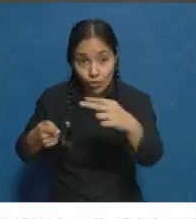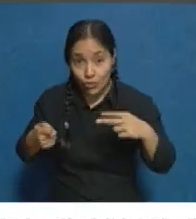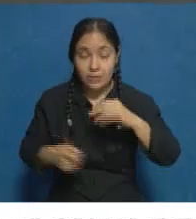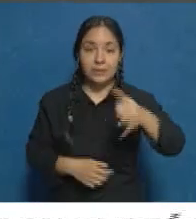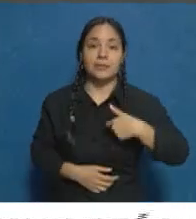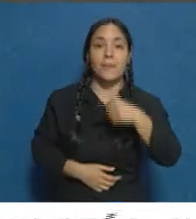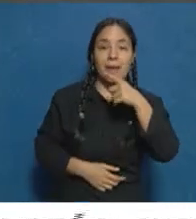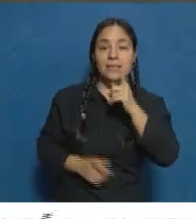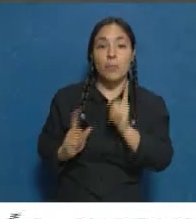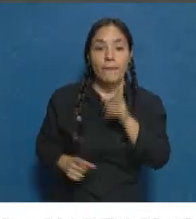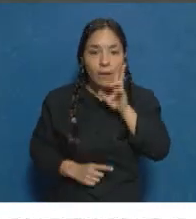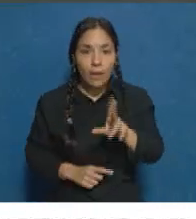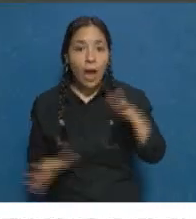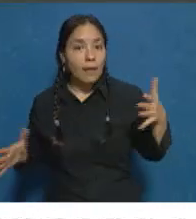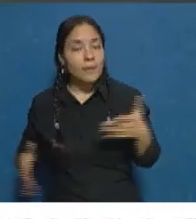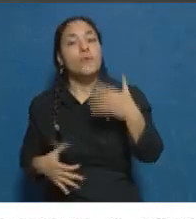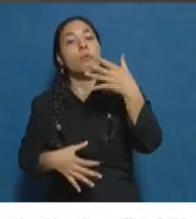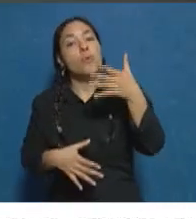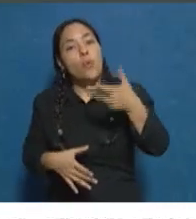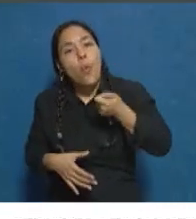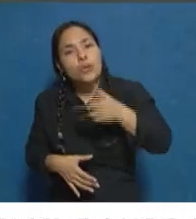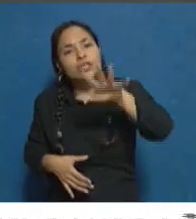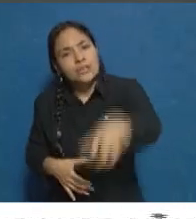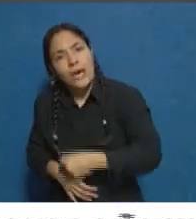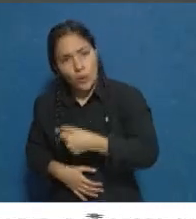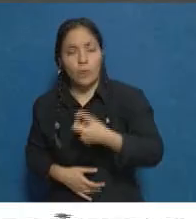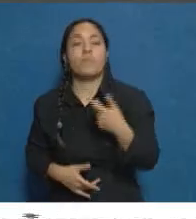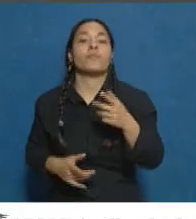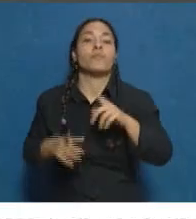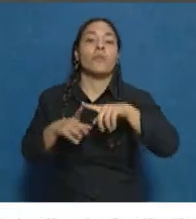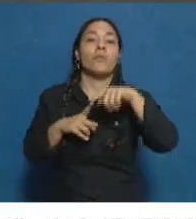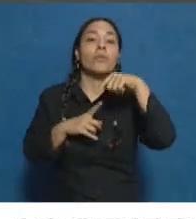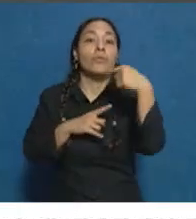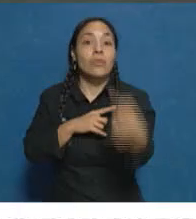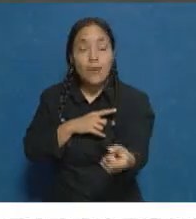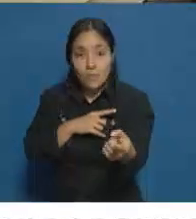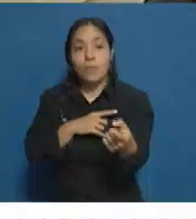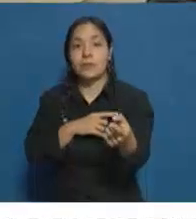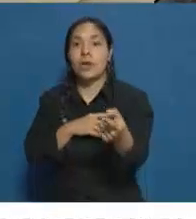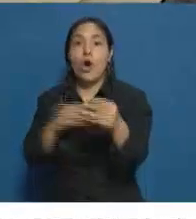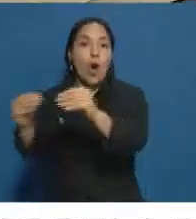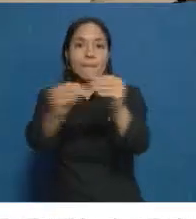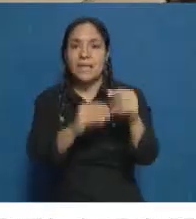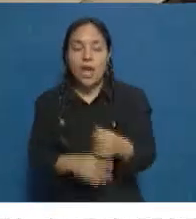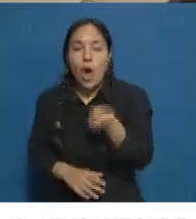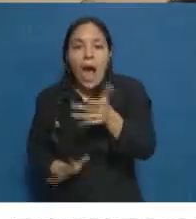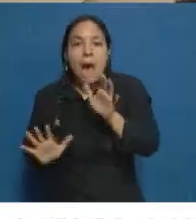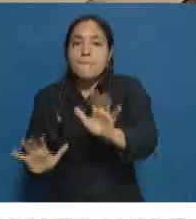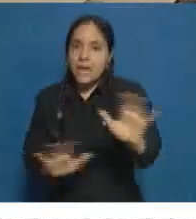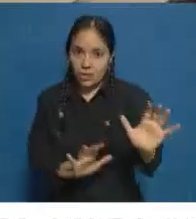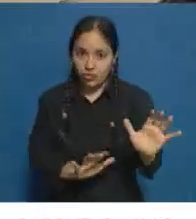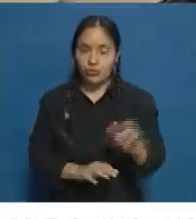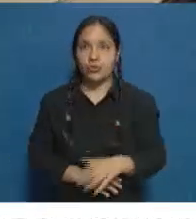maestra, le sacó el cuchillo y después, bueno, amenazó a todos los compañeritos. Los niños nuestros nos han